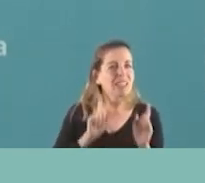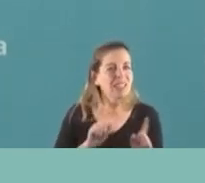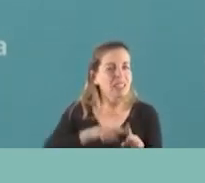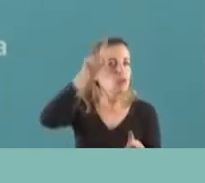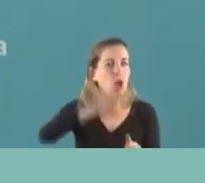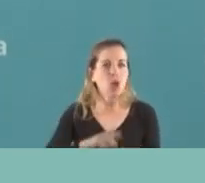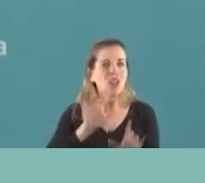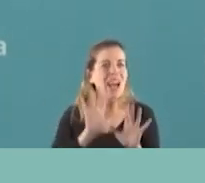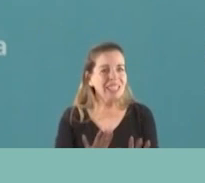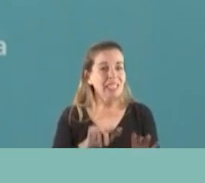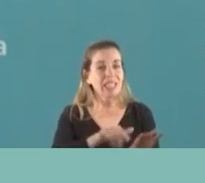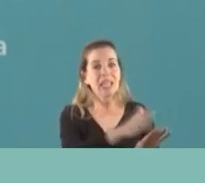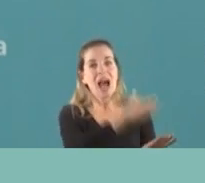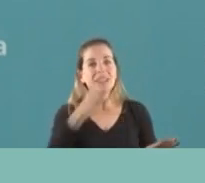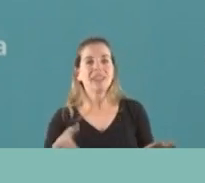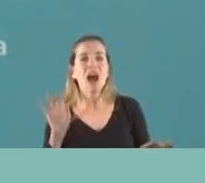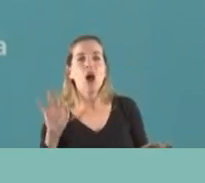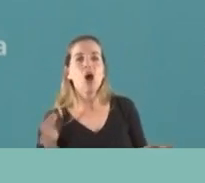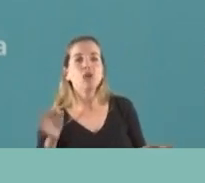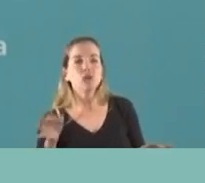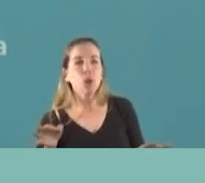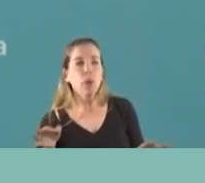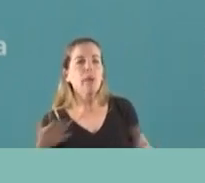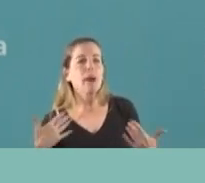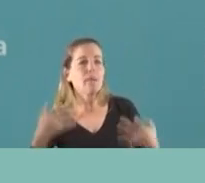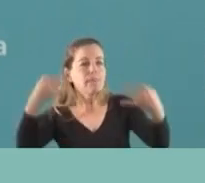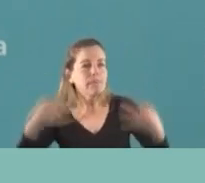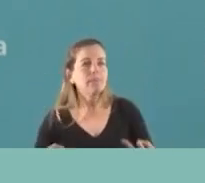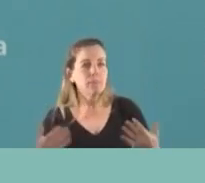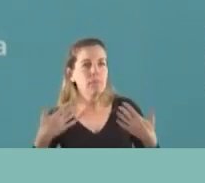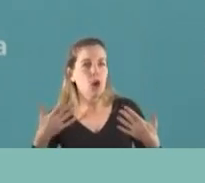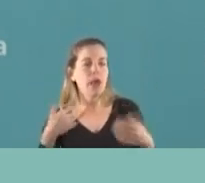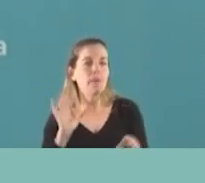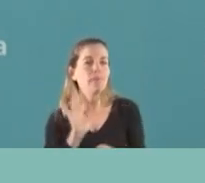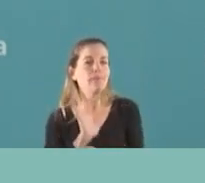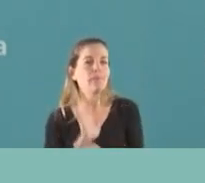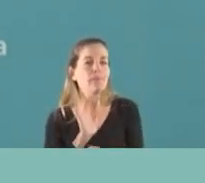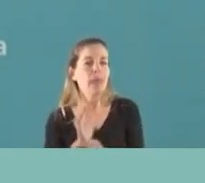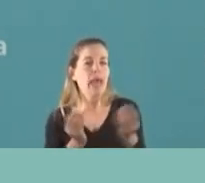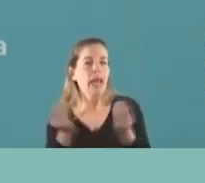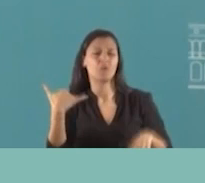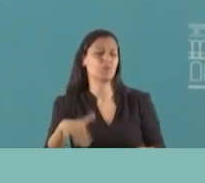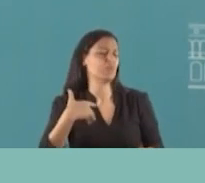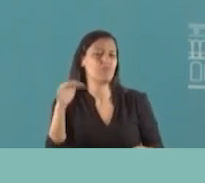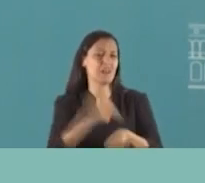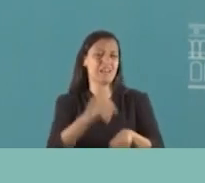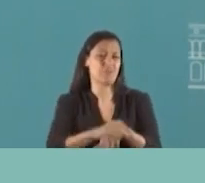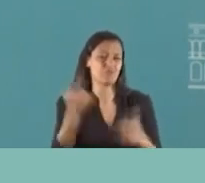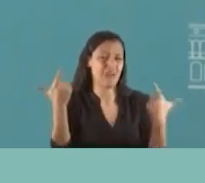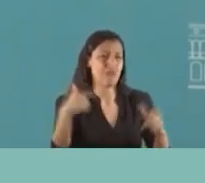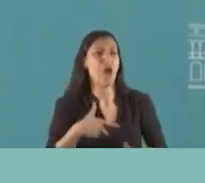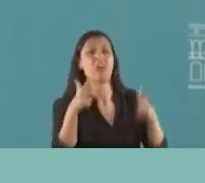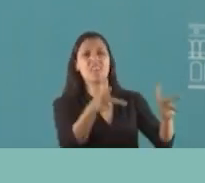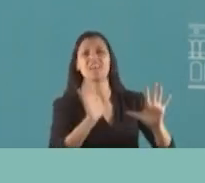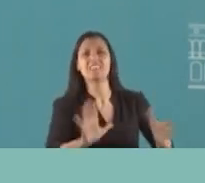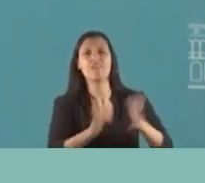acá hasta octubre para que para poder ser capaces de representar a quienes quieren un país diferente pero tampoco nos